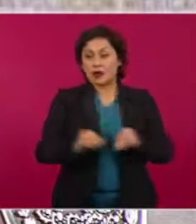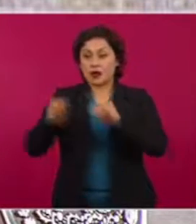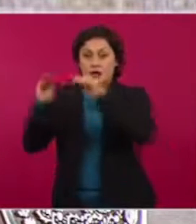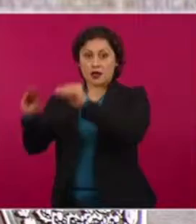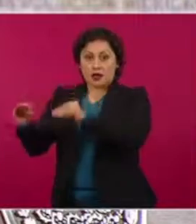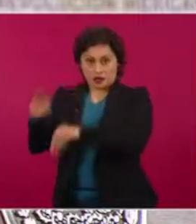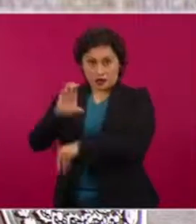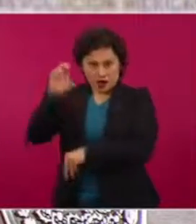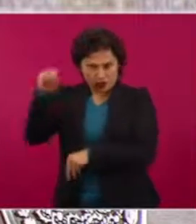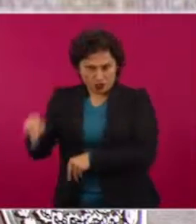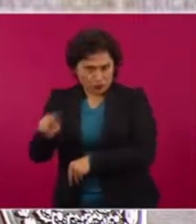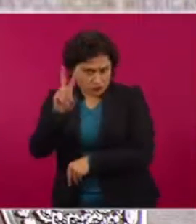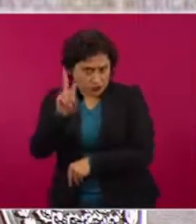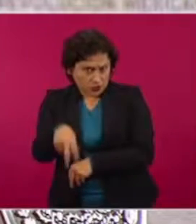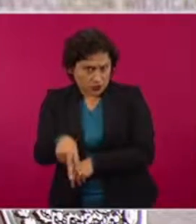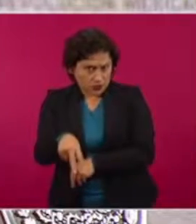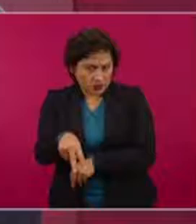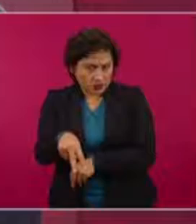Es